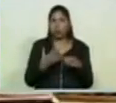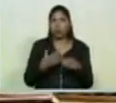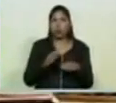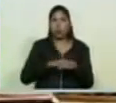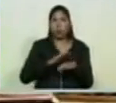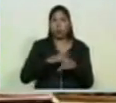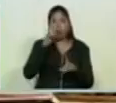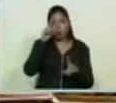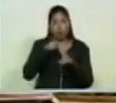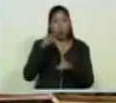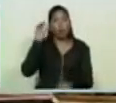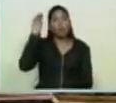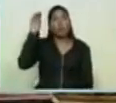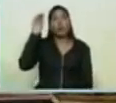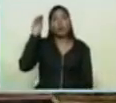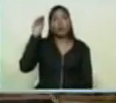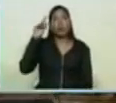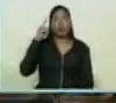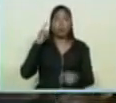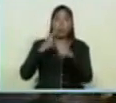Vamos a estar evaluando.